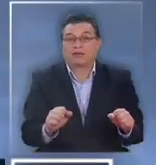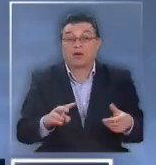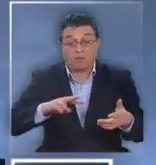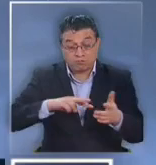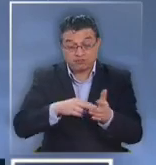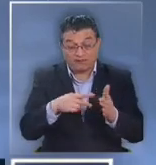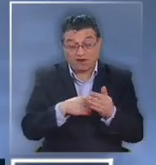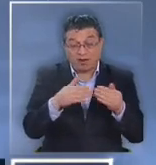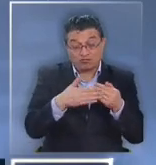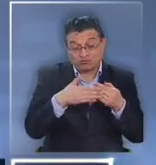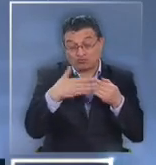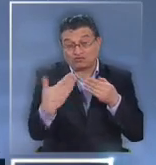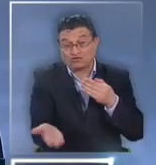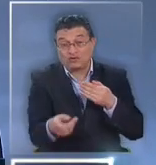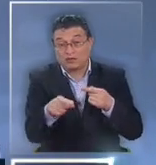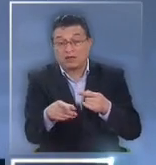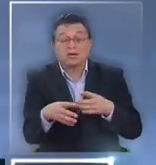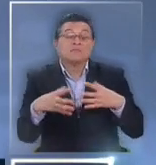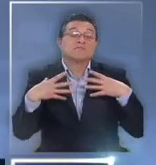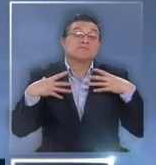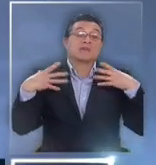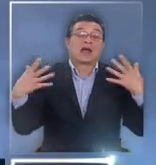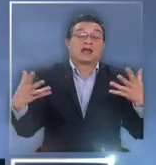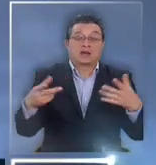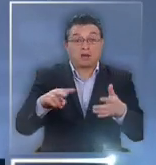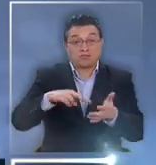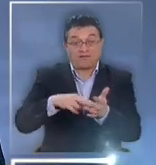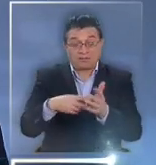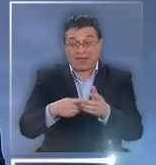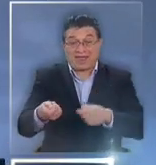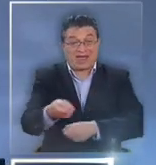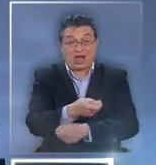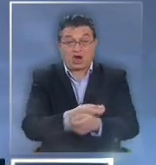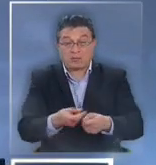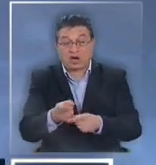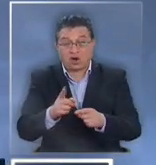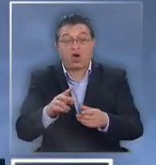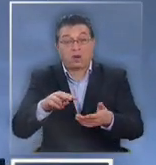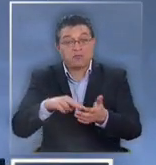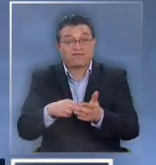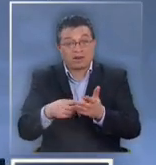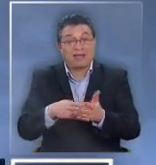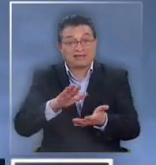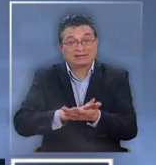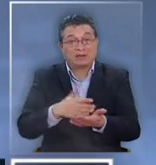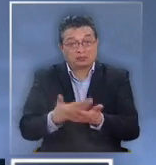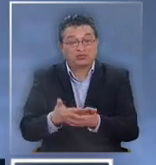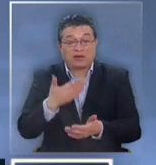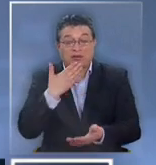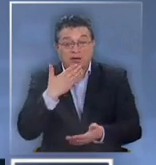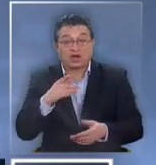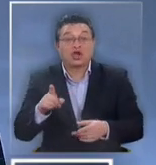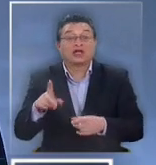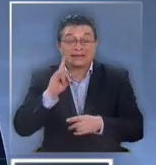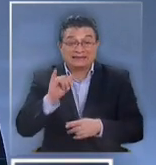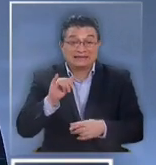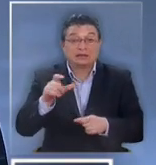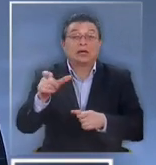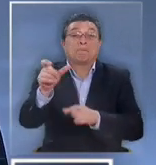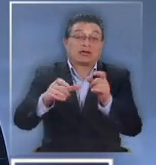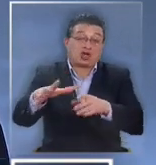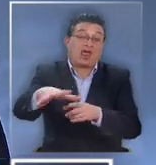problemas que eso genera es enorme no son problemas económicos son problemas sanitarios también sociales y sociales